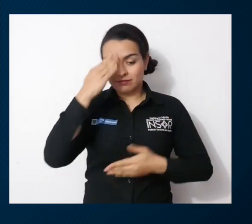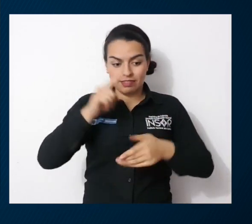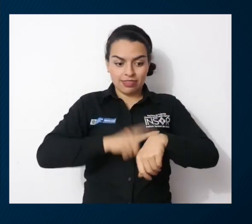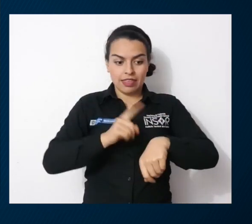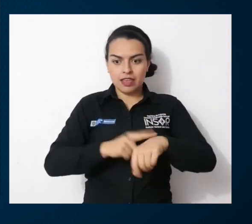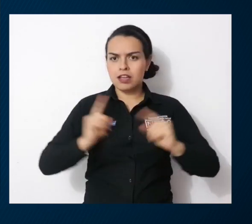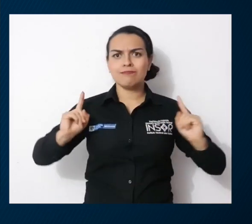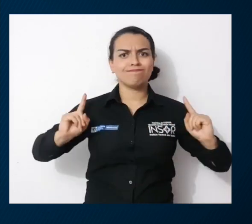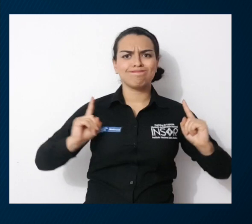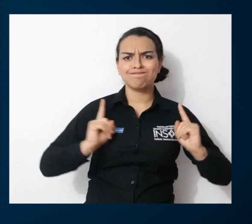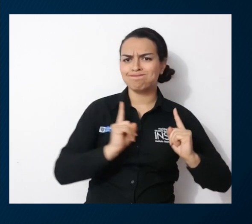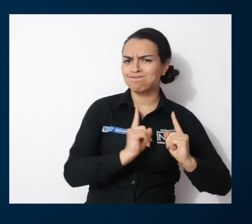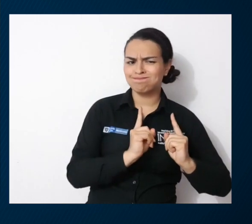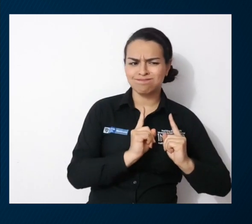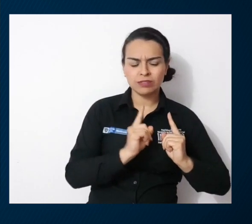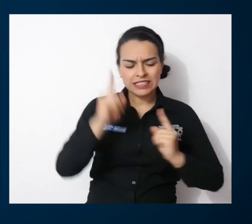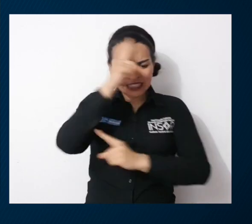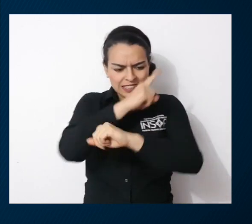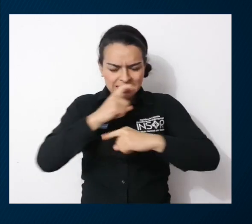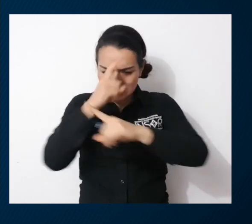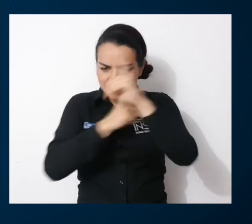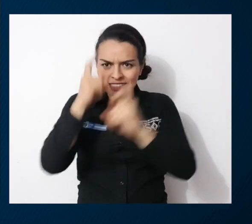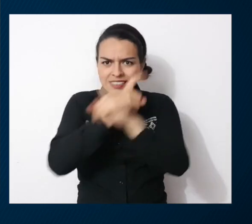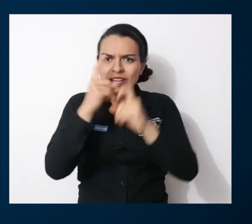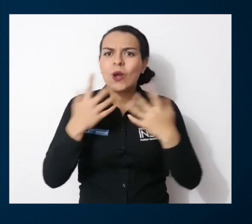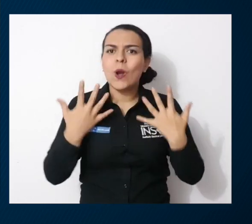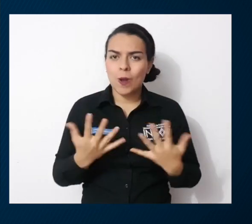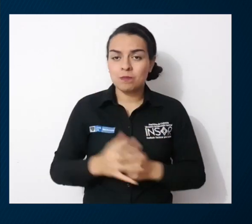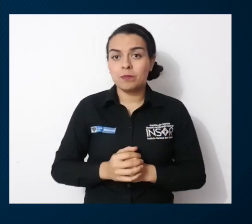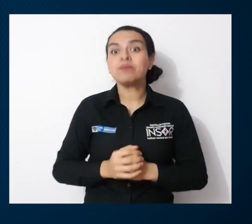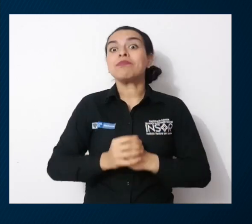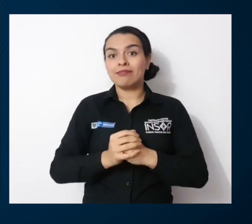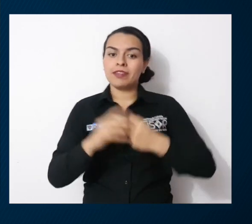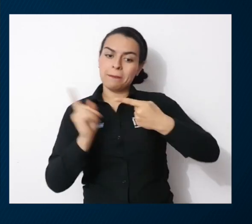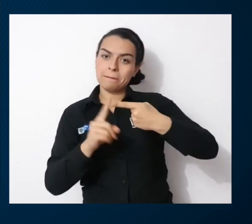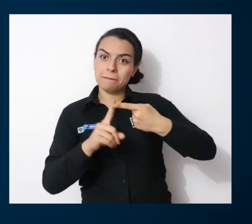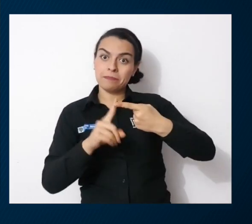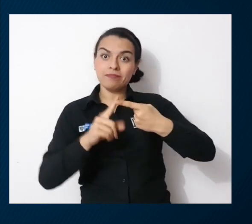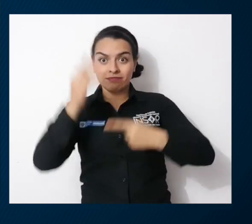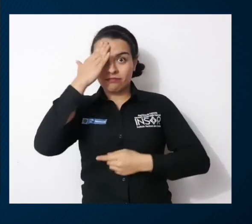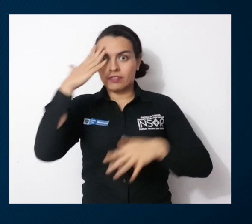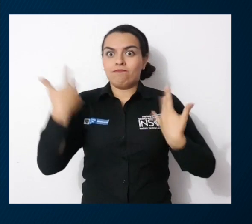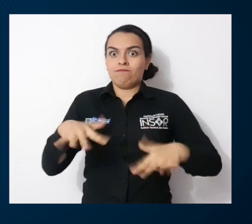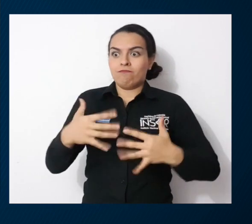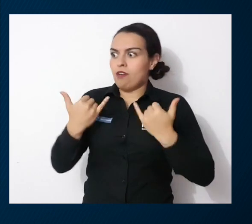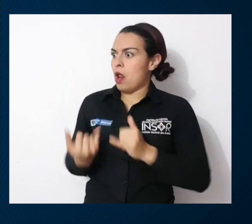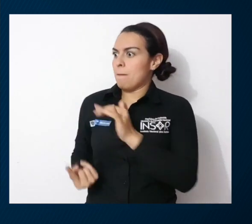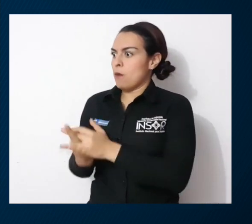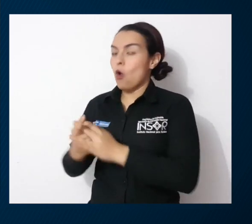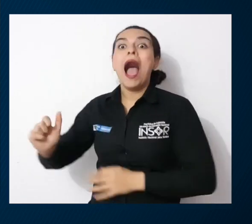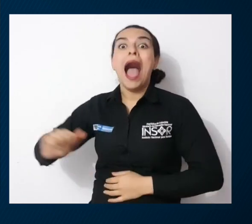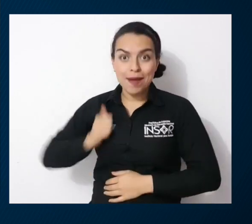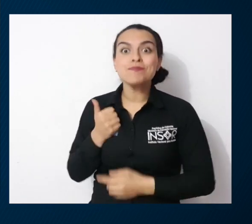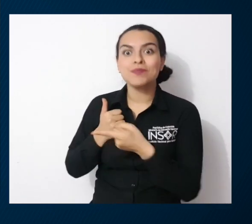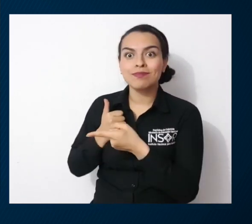corto nos obligan a pensarlos. Y yo creo que lo primero no es aprovechar esa sacudida que nos obliga a esta crisis y